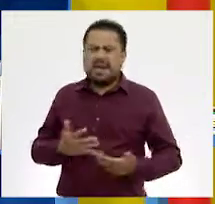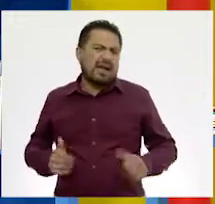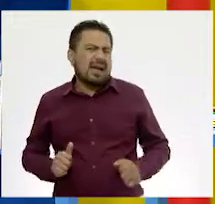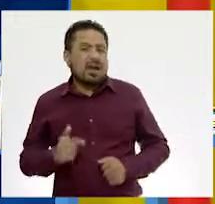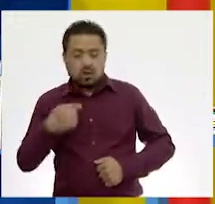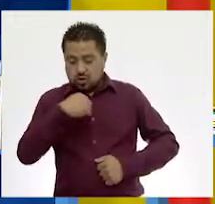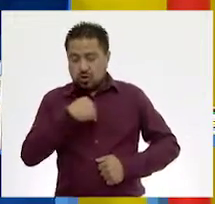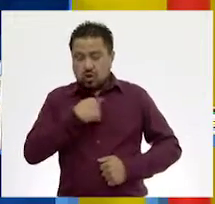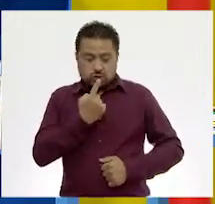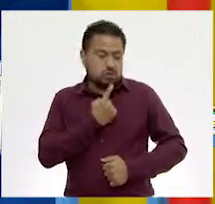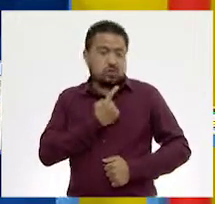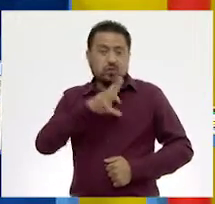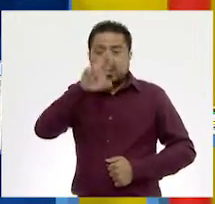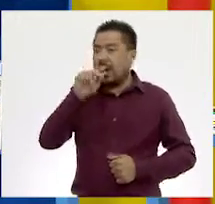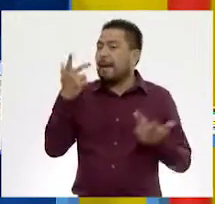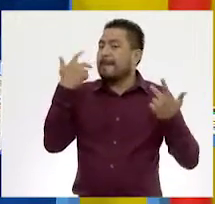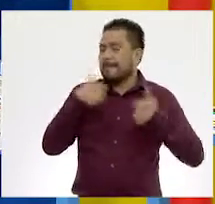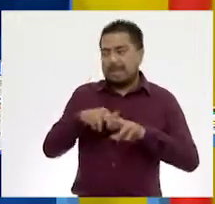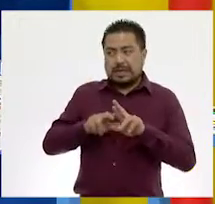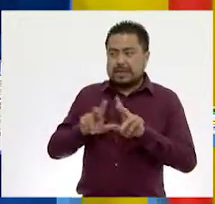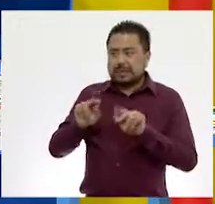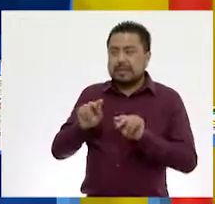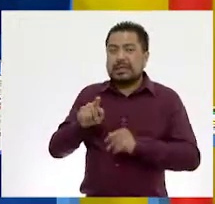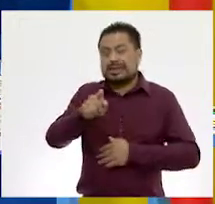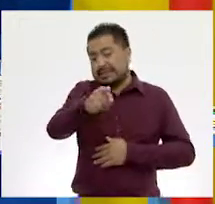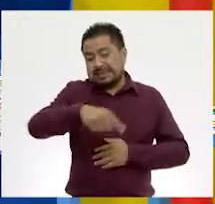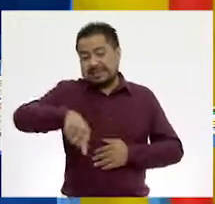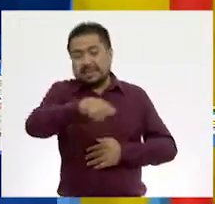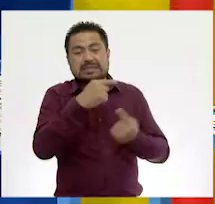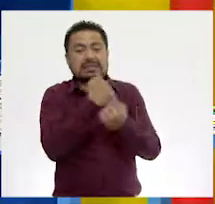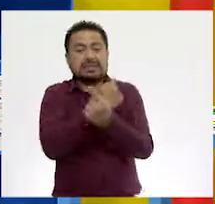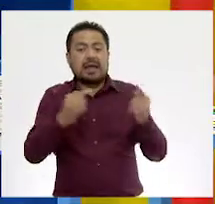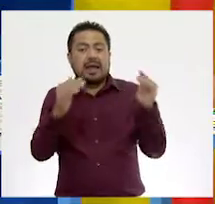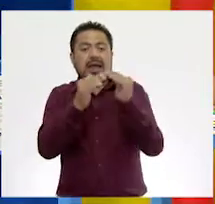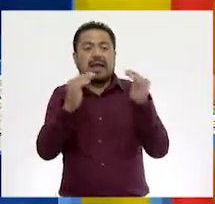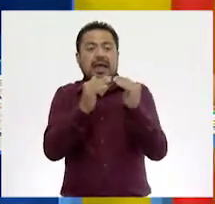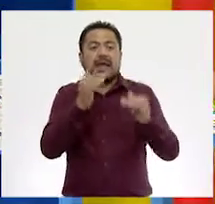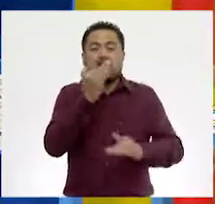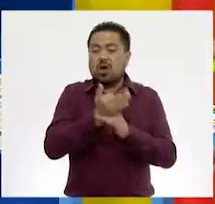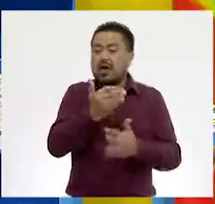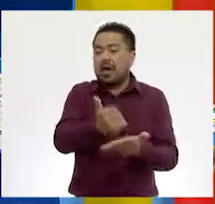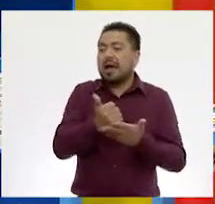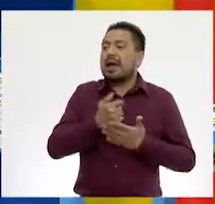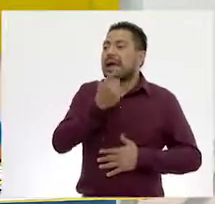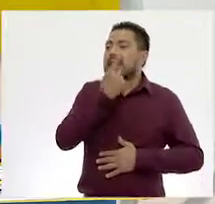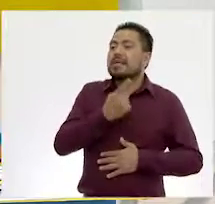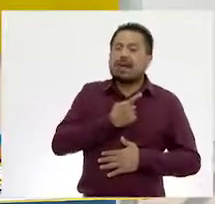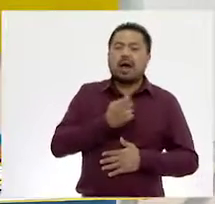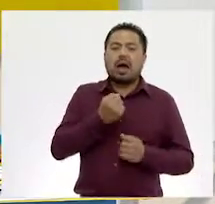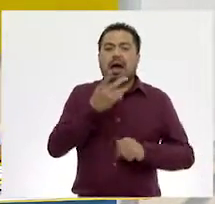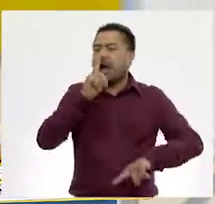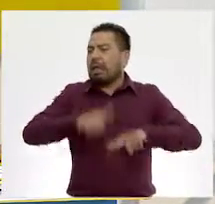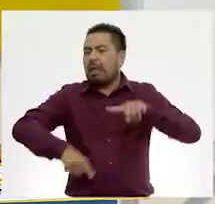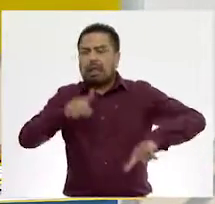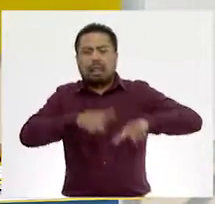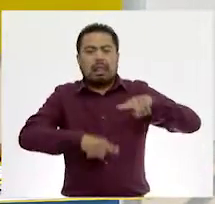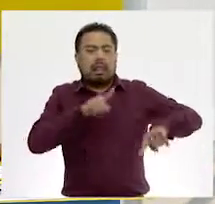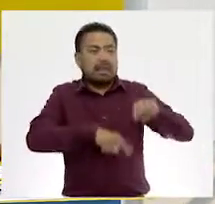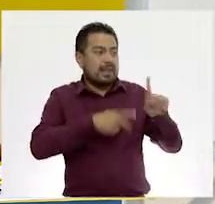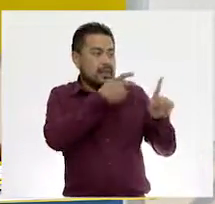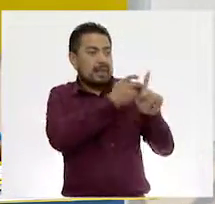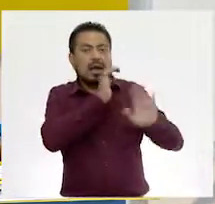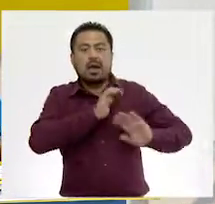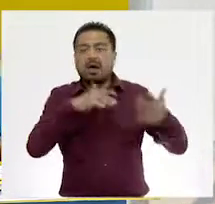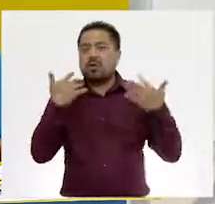que no fui yo solo, maestra Vero. Son claro. Ellas y ellos que están en casa, sí, que luego mire, me van diciendo. Ya cuántas eliminamos y ahí las tenemos.